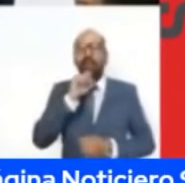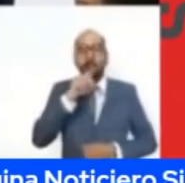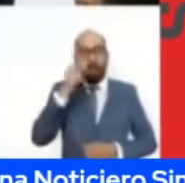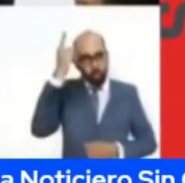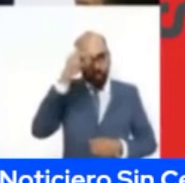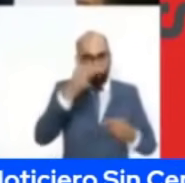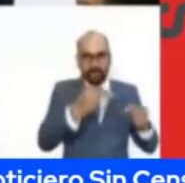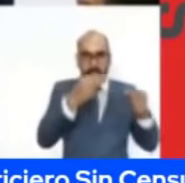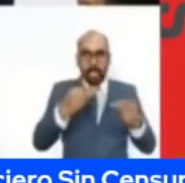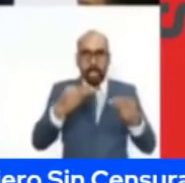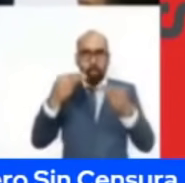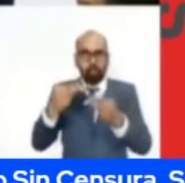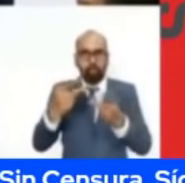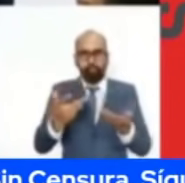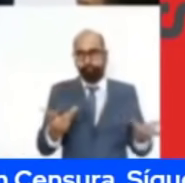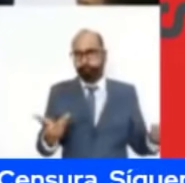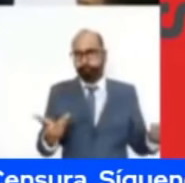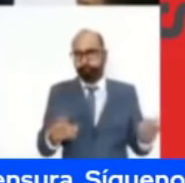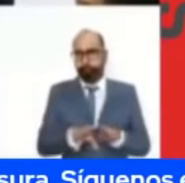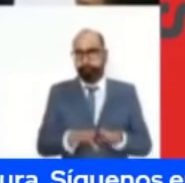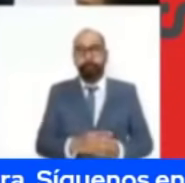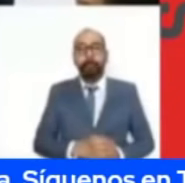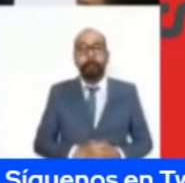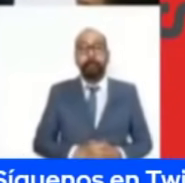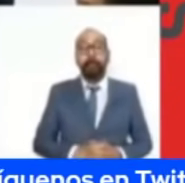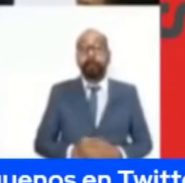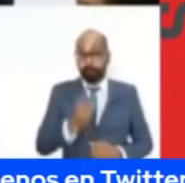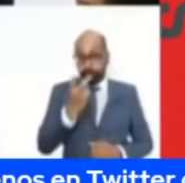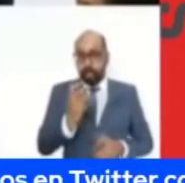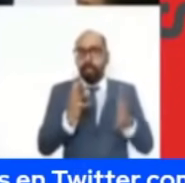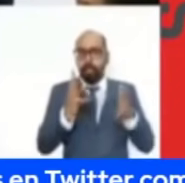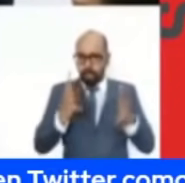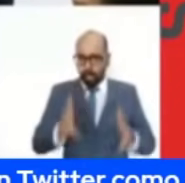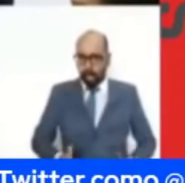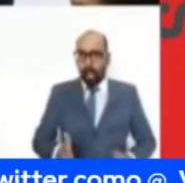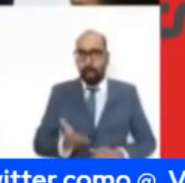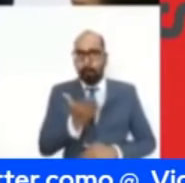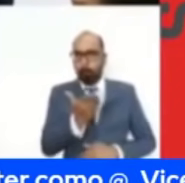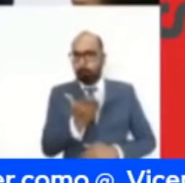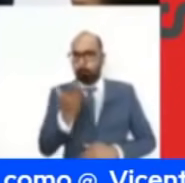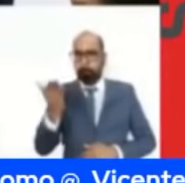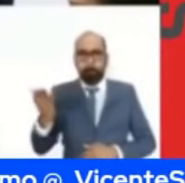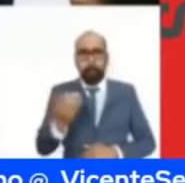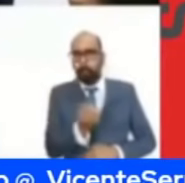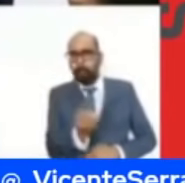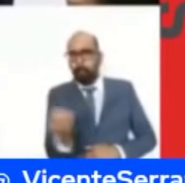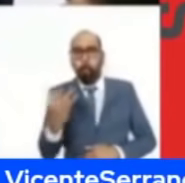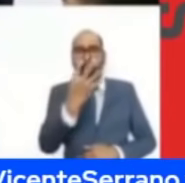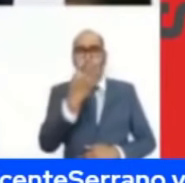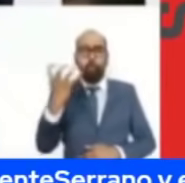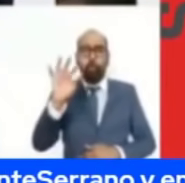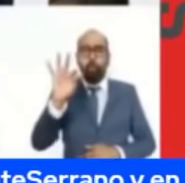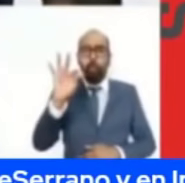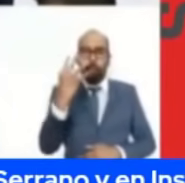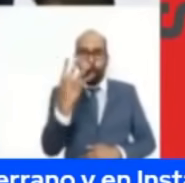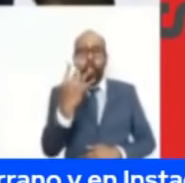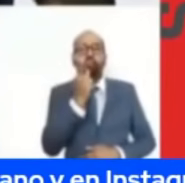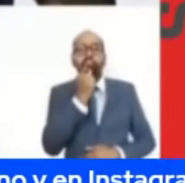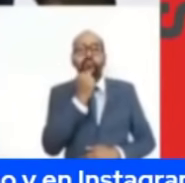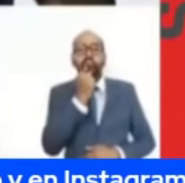de estos ya pedimos que todos estos 404 y 24 elementos